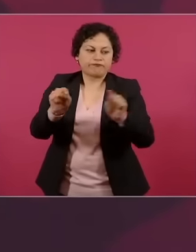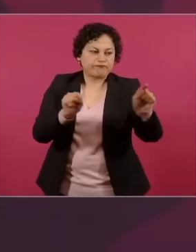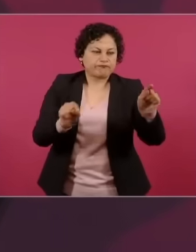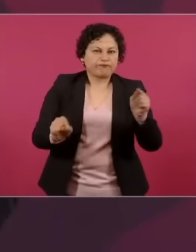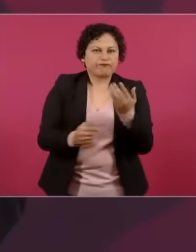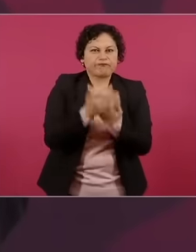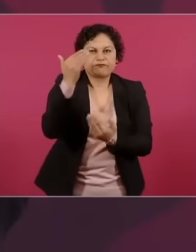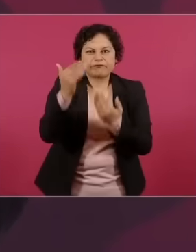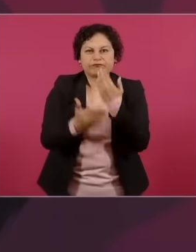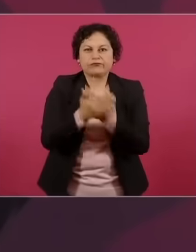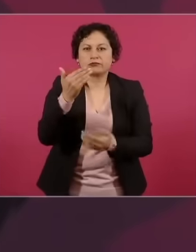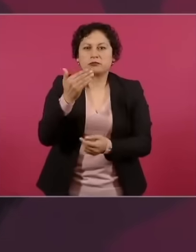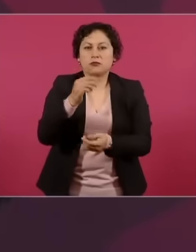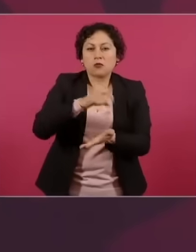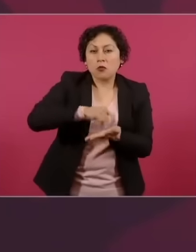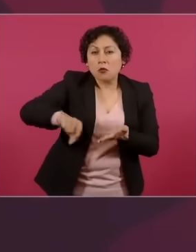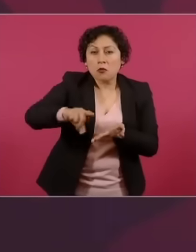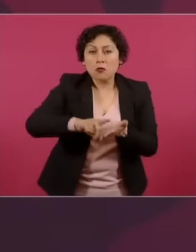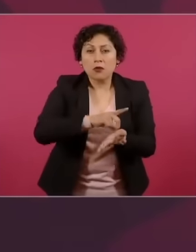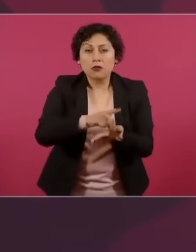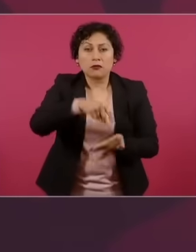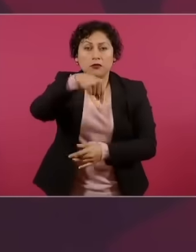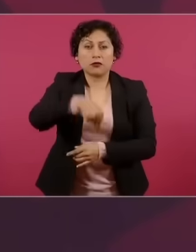Y eso tiene que ver mucho